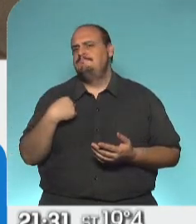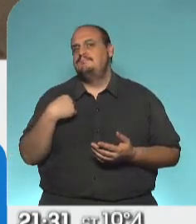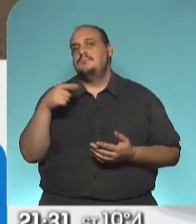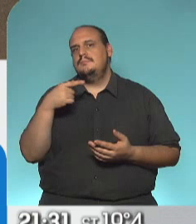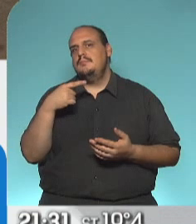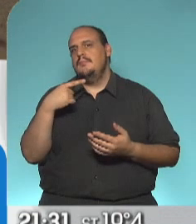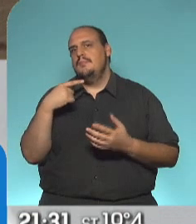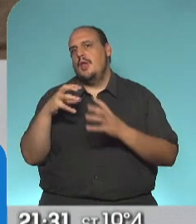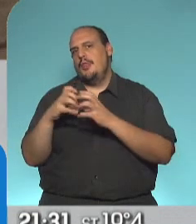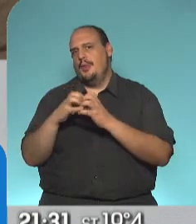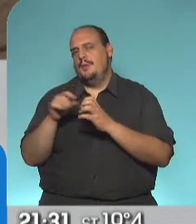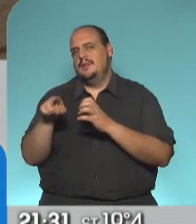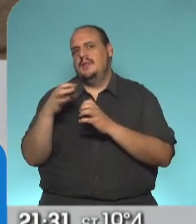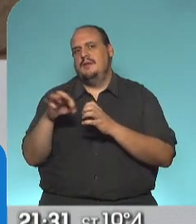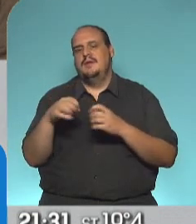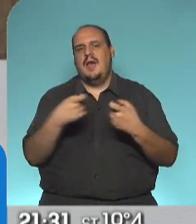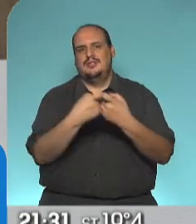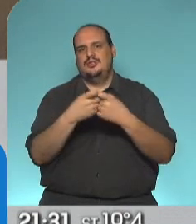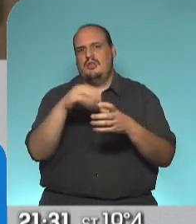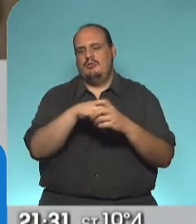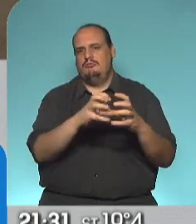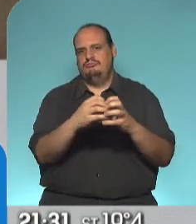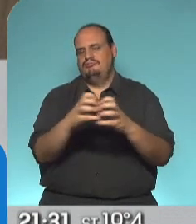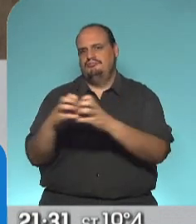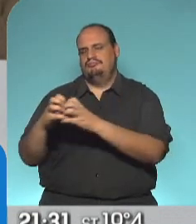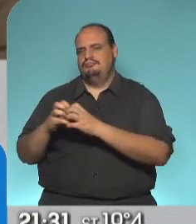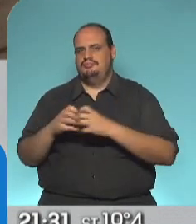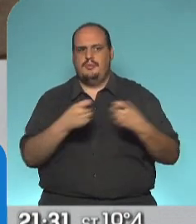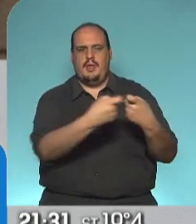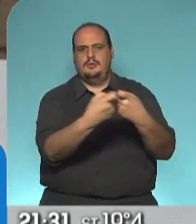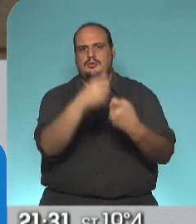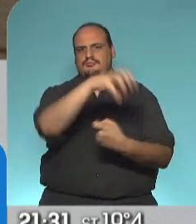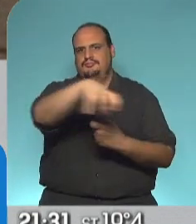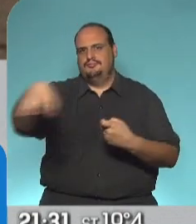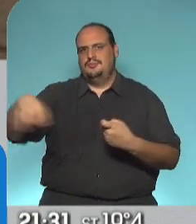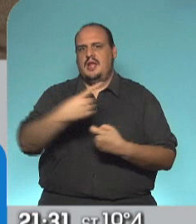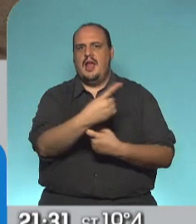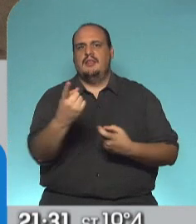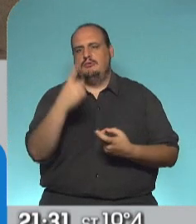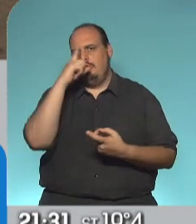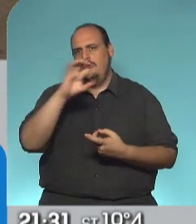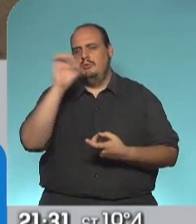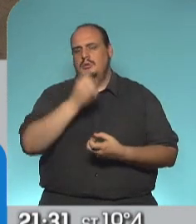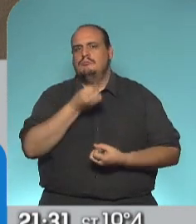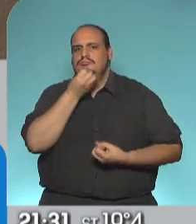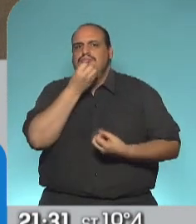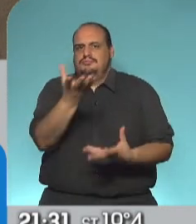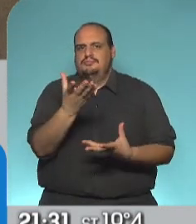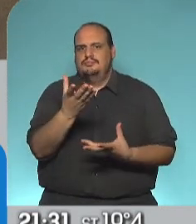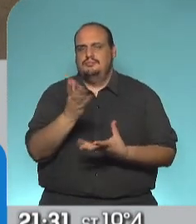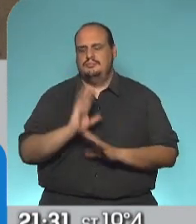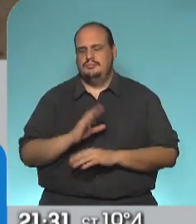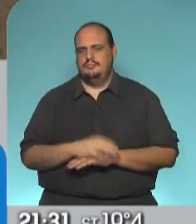debate que se tiene que dar en el seno de cada asociación y cada asociación también dar una dar una postura sobre el tema una postura uniforme